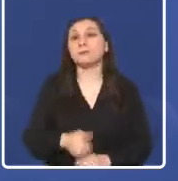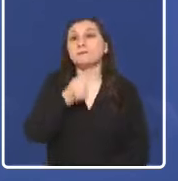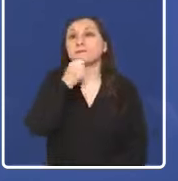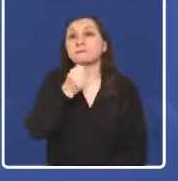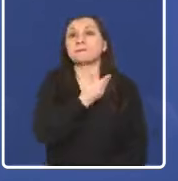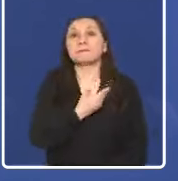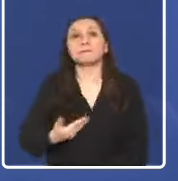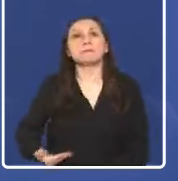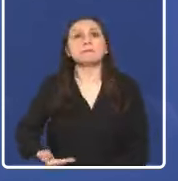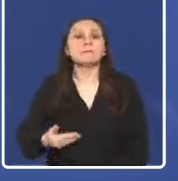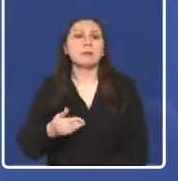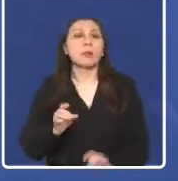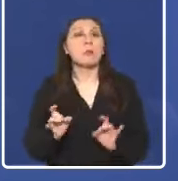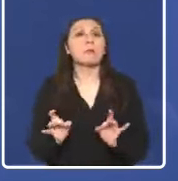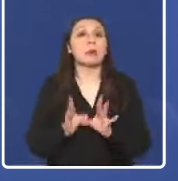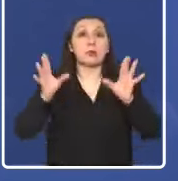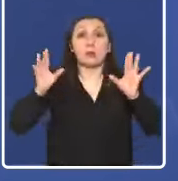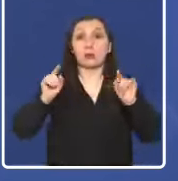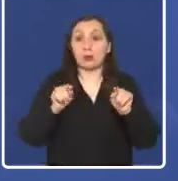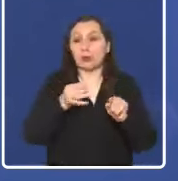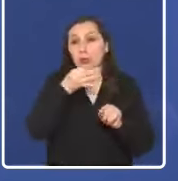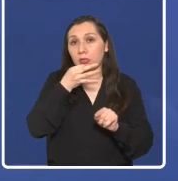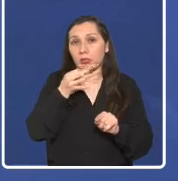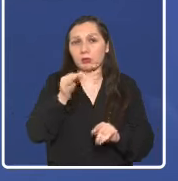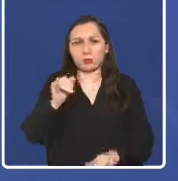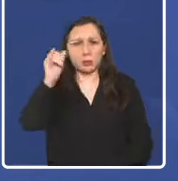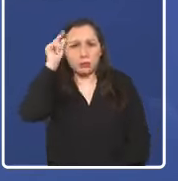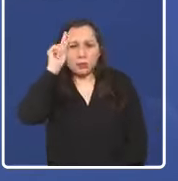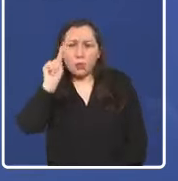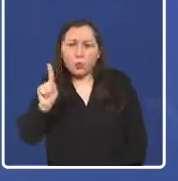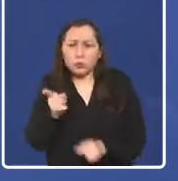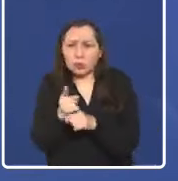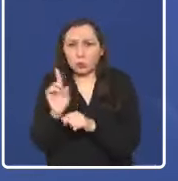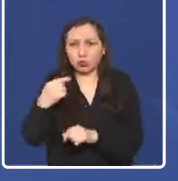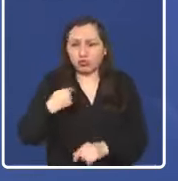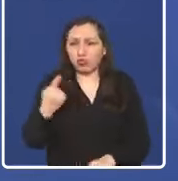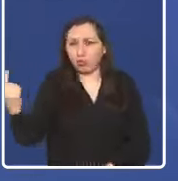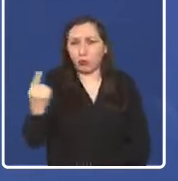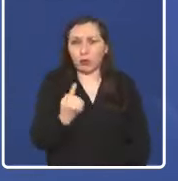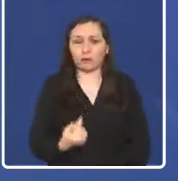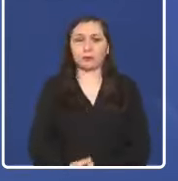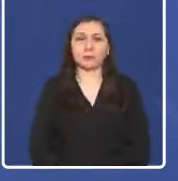Presidente, fue improvisado que el... Deme un segundito, voy a volver.